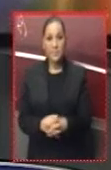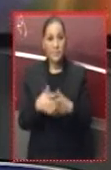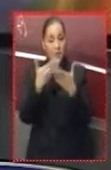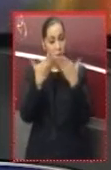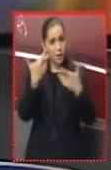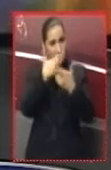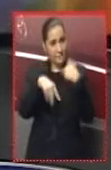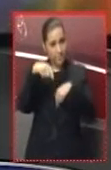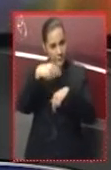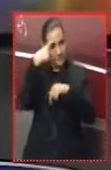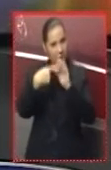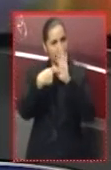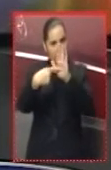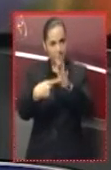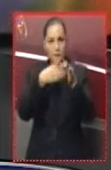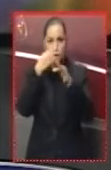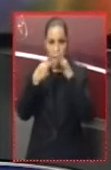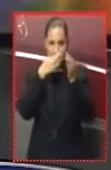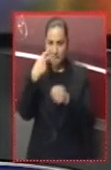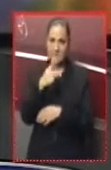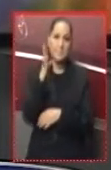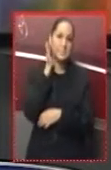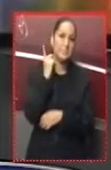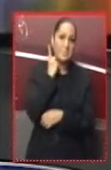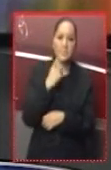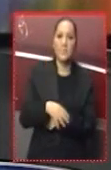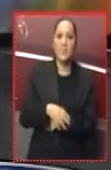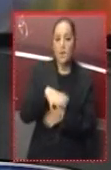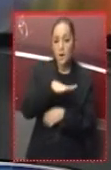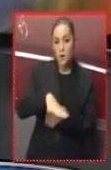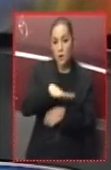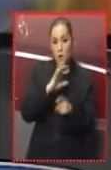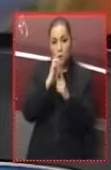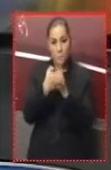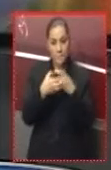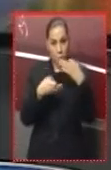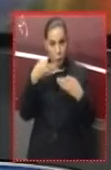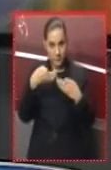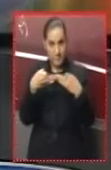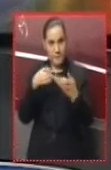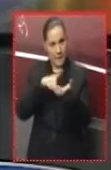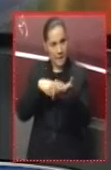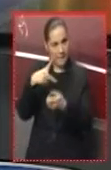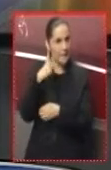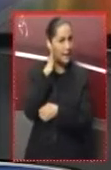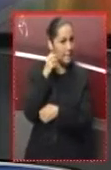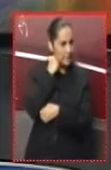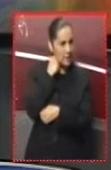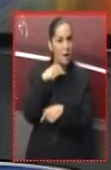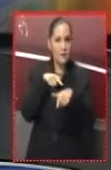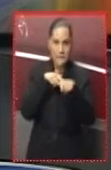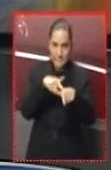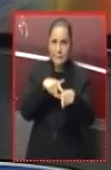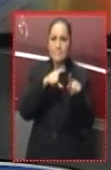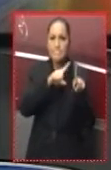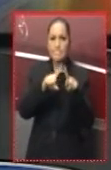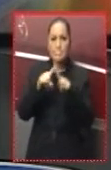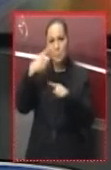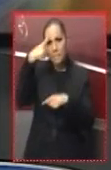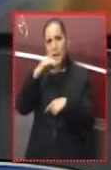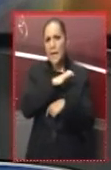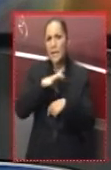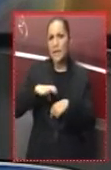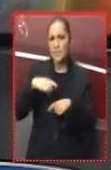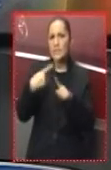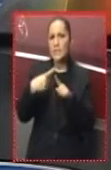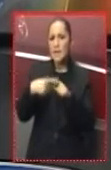Ya estamos de regreso aquí en Noticias del Congreso. Ante la Comisión de Justicia del Senado mexicano continuaron las comparecencias de candidatos a ministros de la Suprema